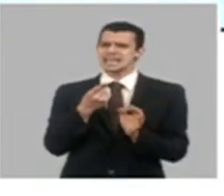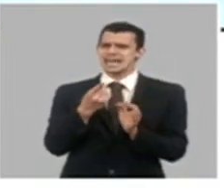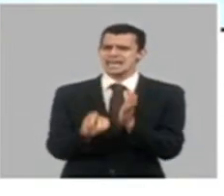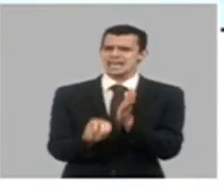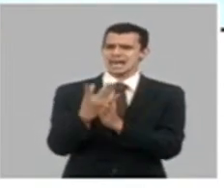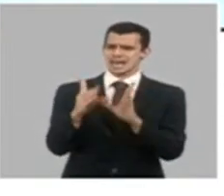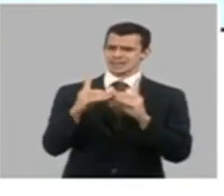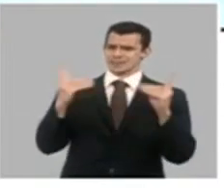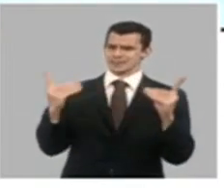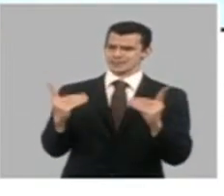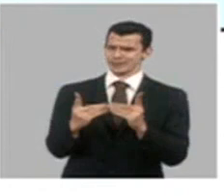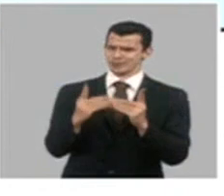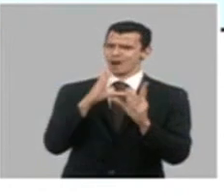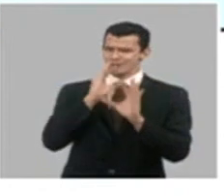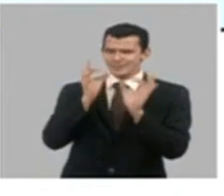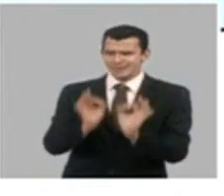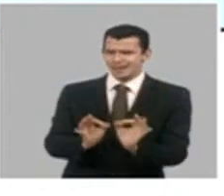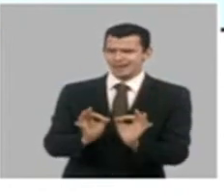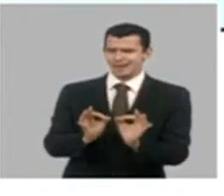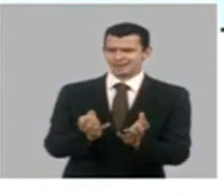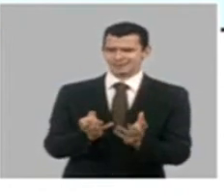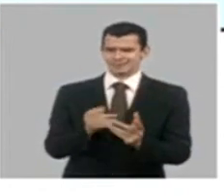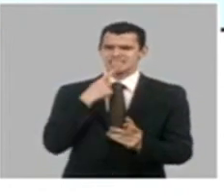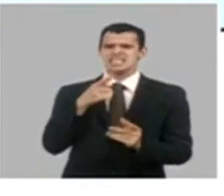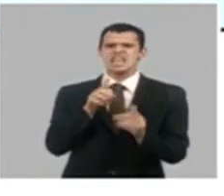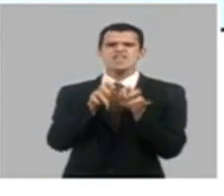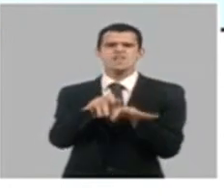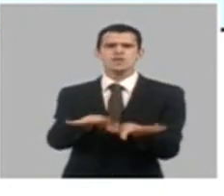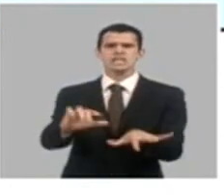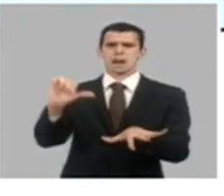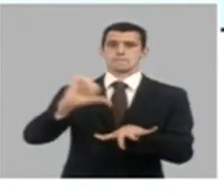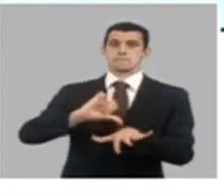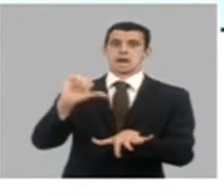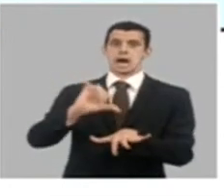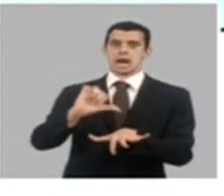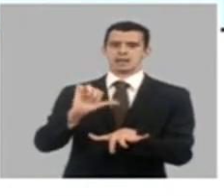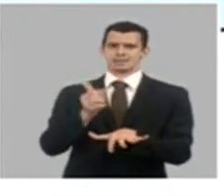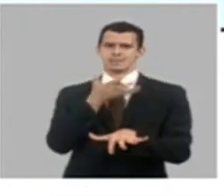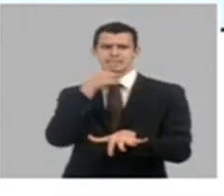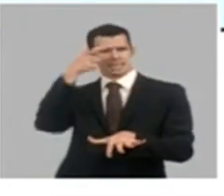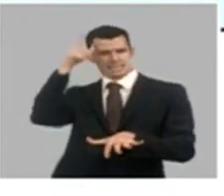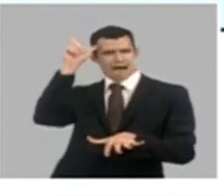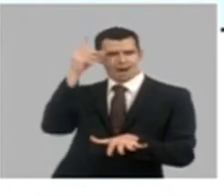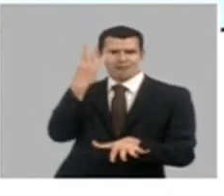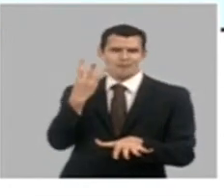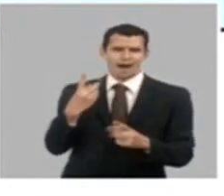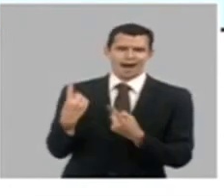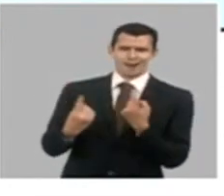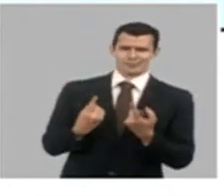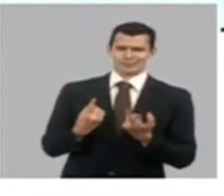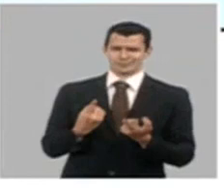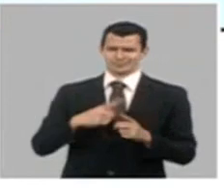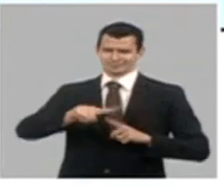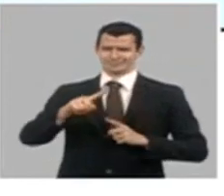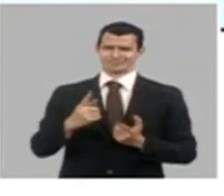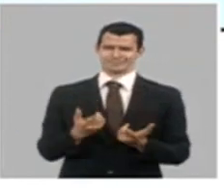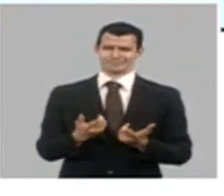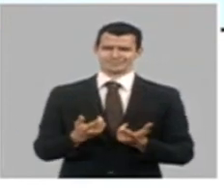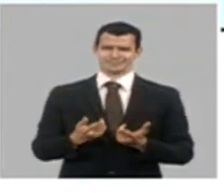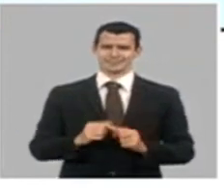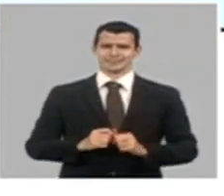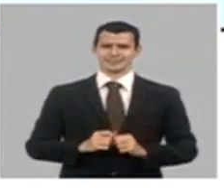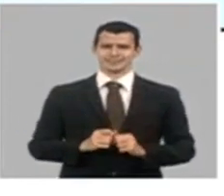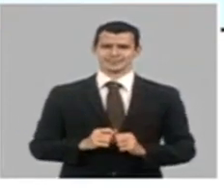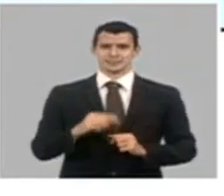bueno esto vean aquí le puso abajo el inglés para que vean en el original como dice no vaya a ser que tenga